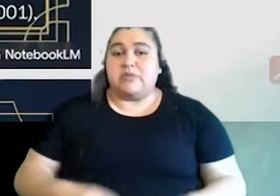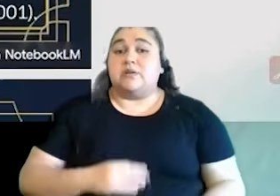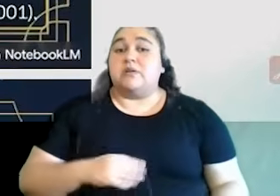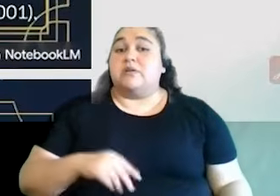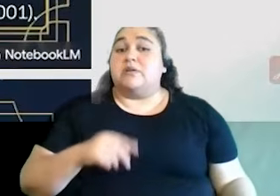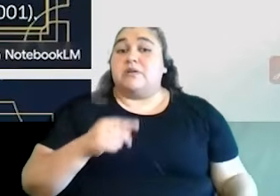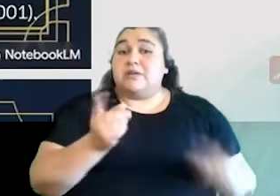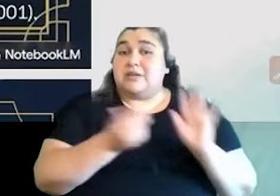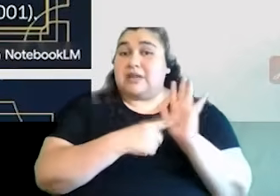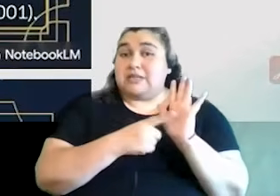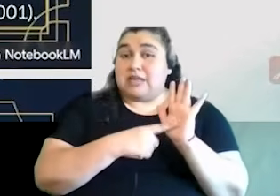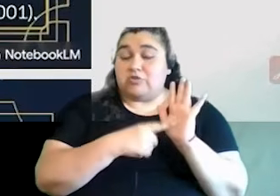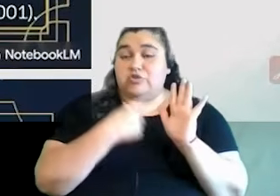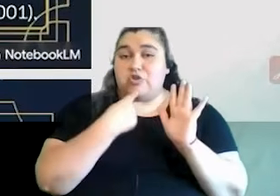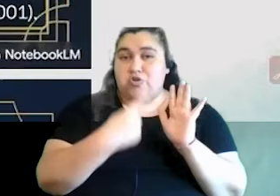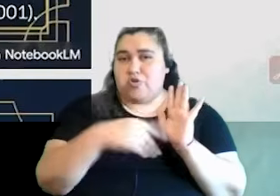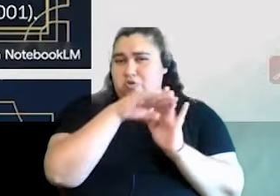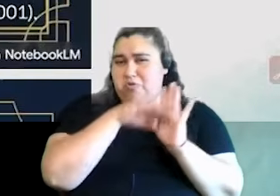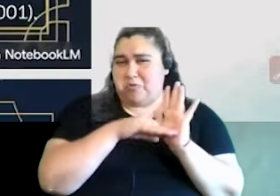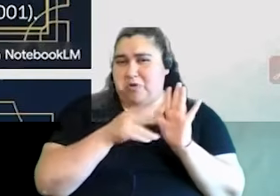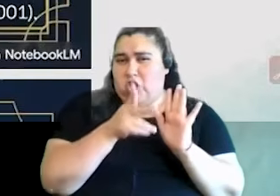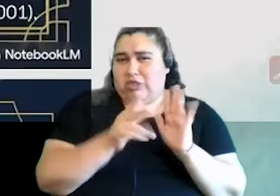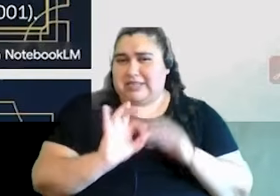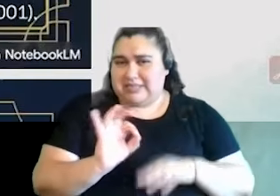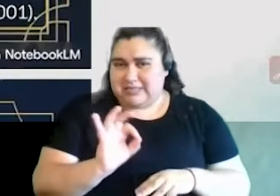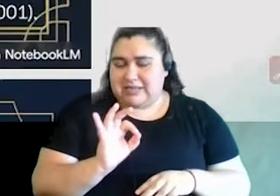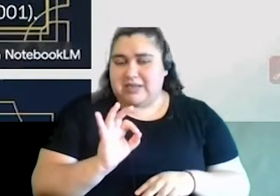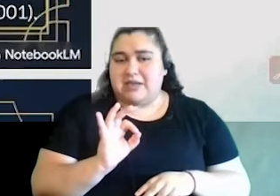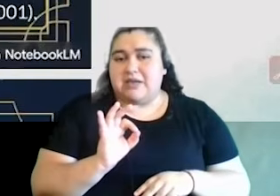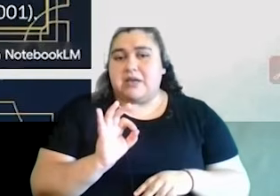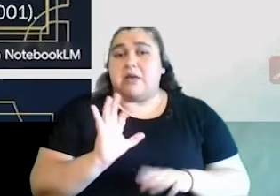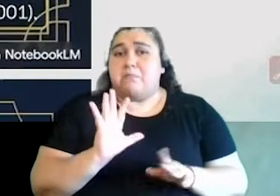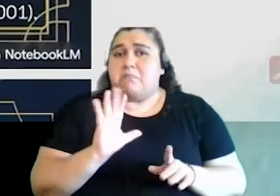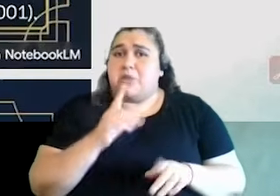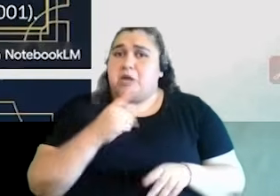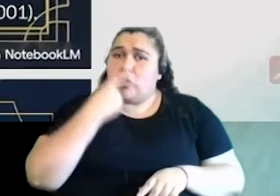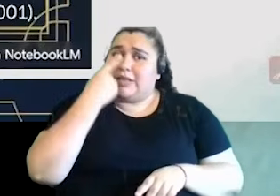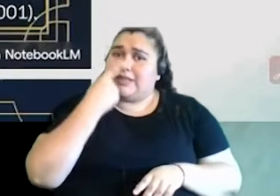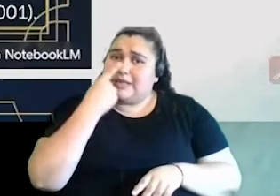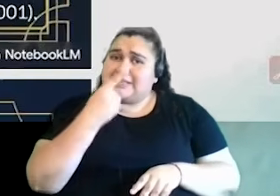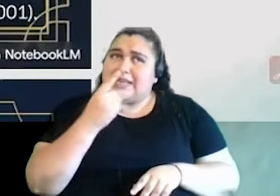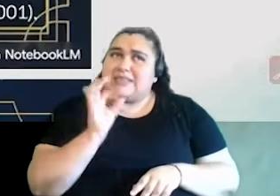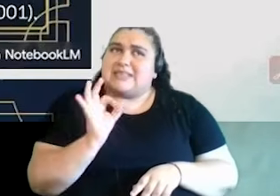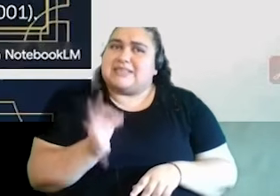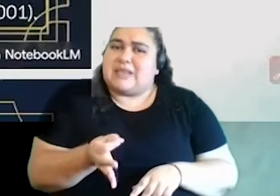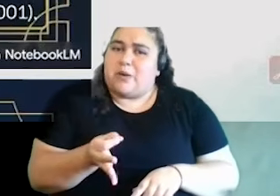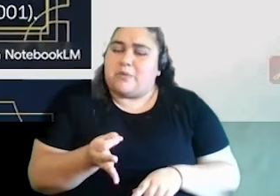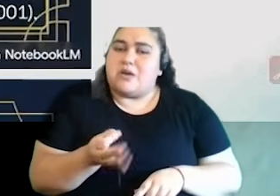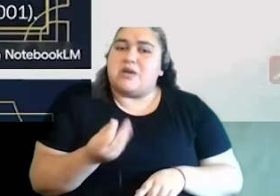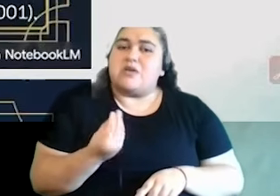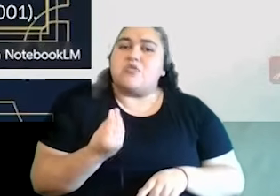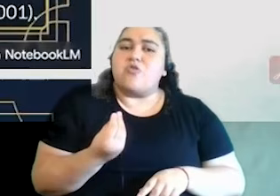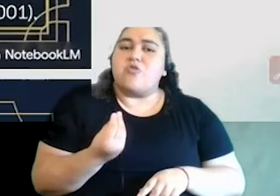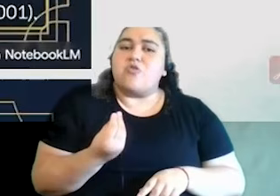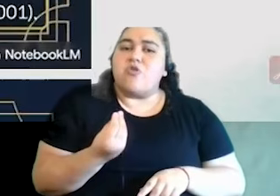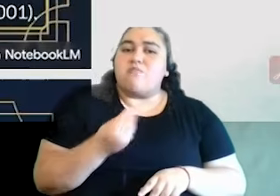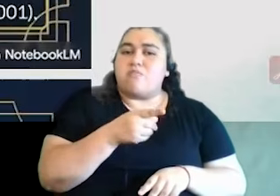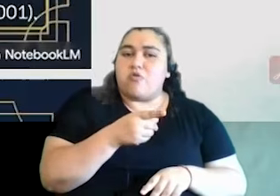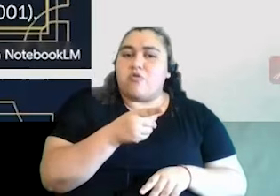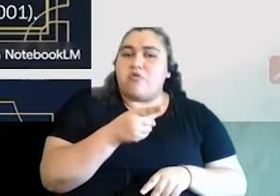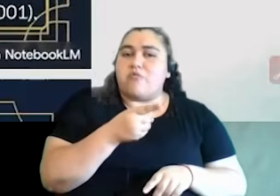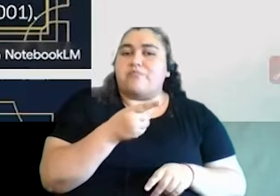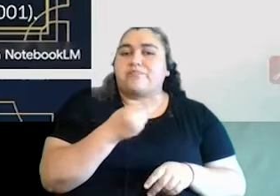en la portada, pero que creemos que es interesante tenerla dentro de la cosmovisión de todo